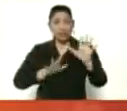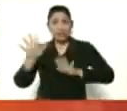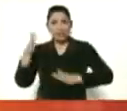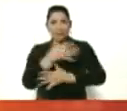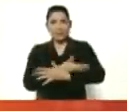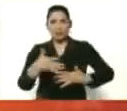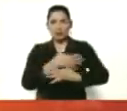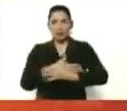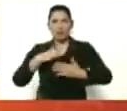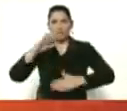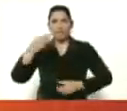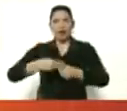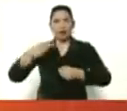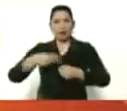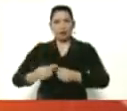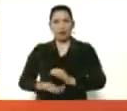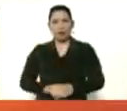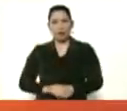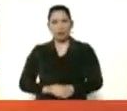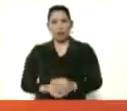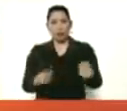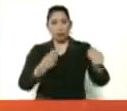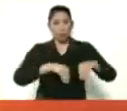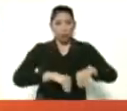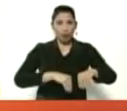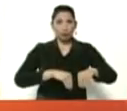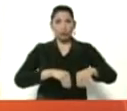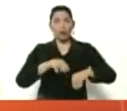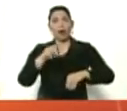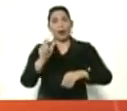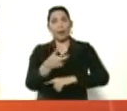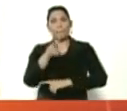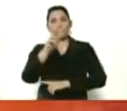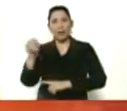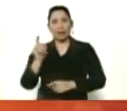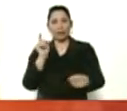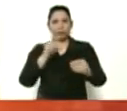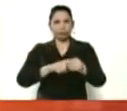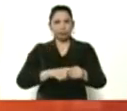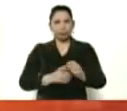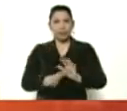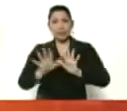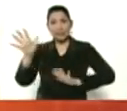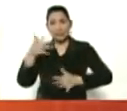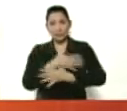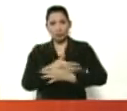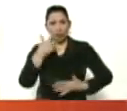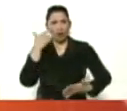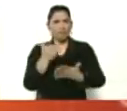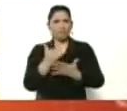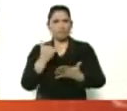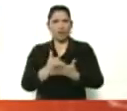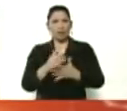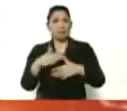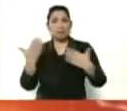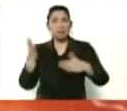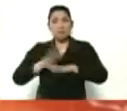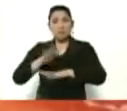por el acuerdo entre OPEP Plus más G20. 15 millones de barriles. Vamos a ver el impacto